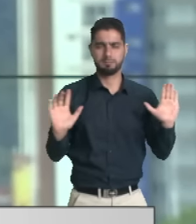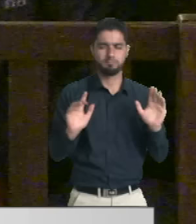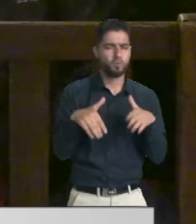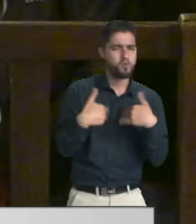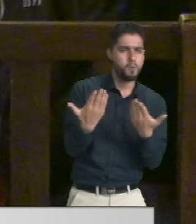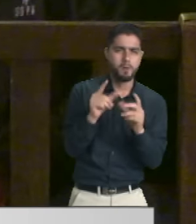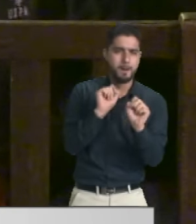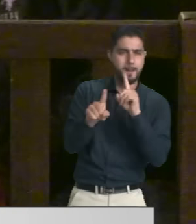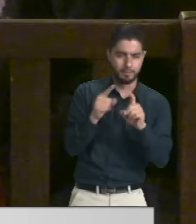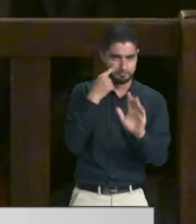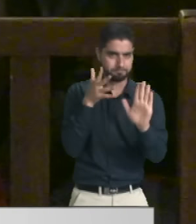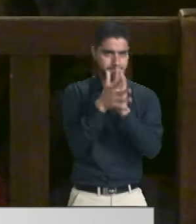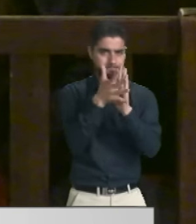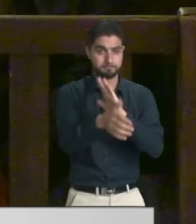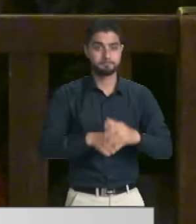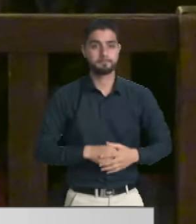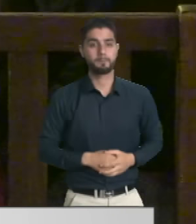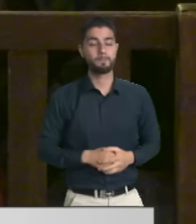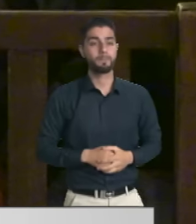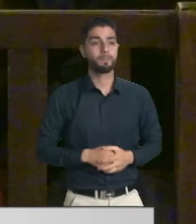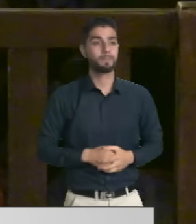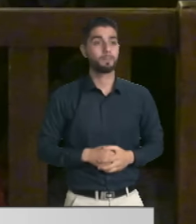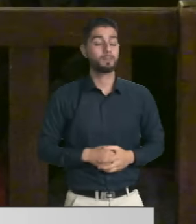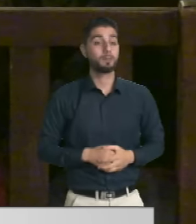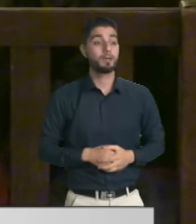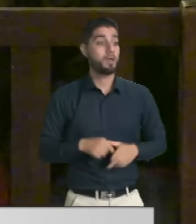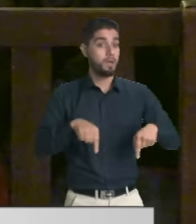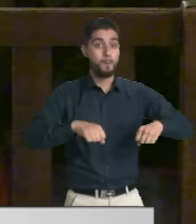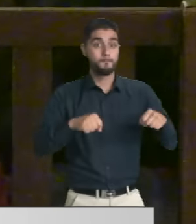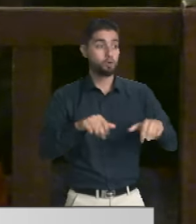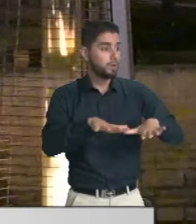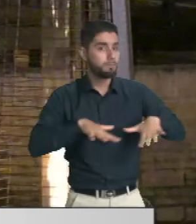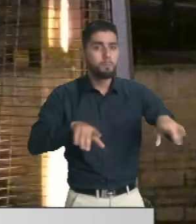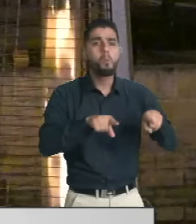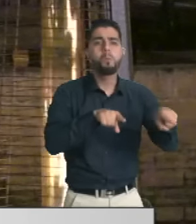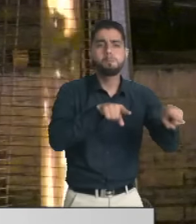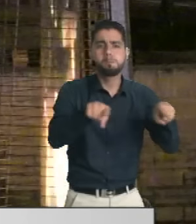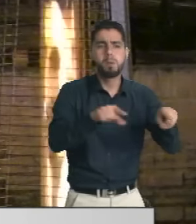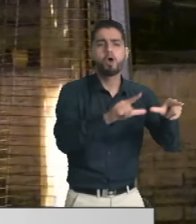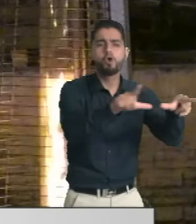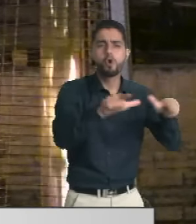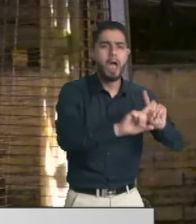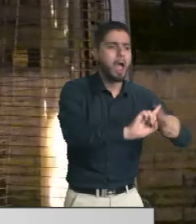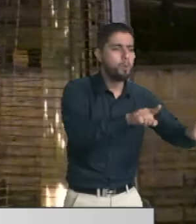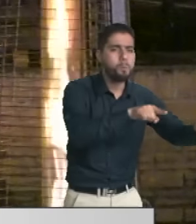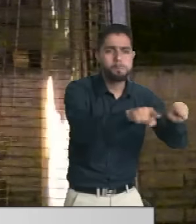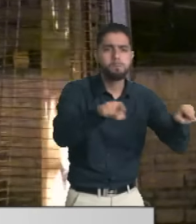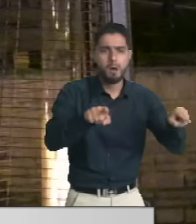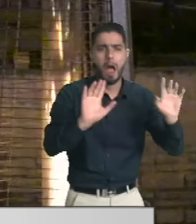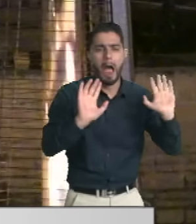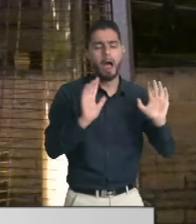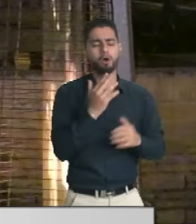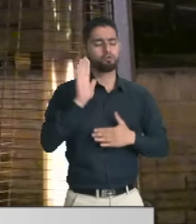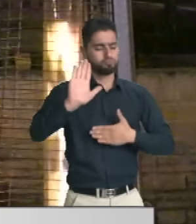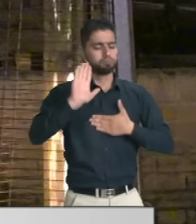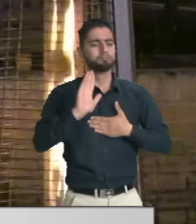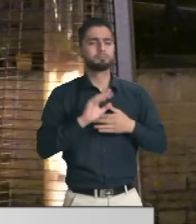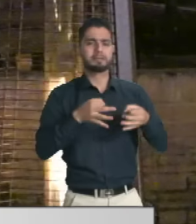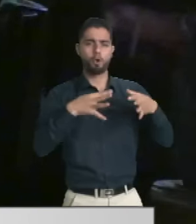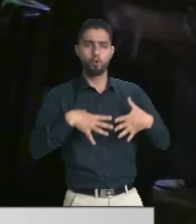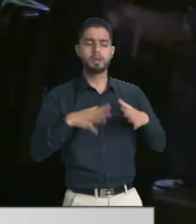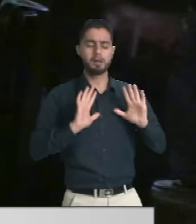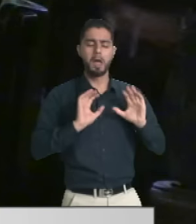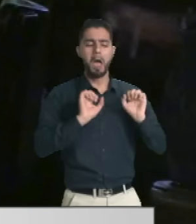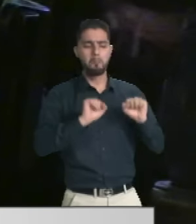informe. Actualmente, Bogotá tiene algunos sectores que cumplen con determinados compromisos en materia de seguridad y por ende tienen permitido el horario